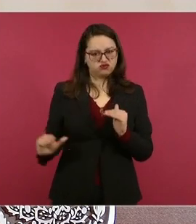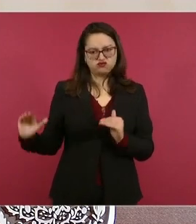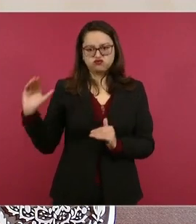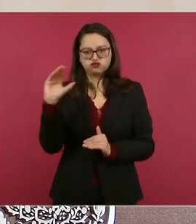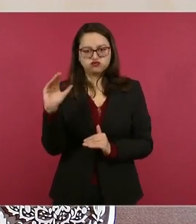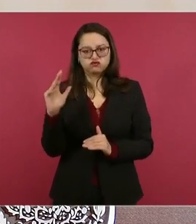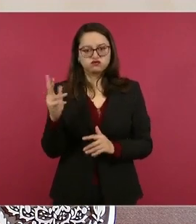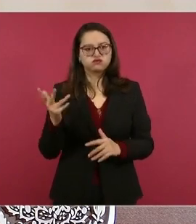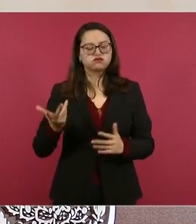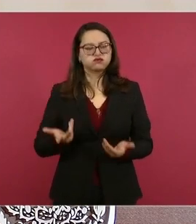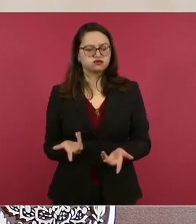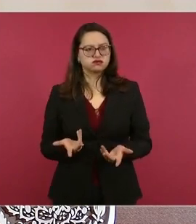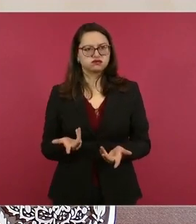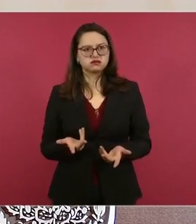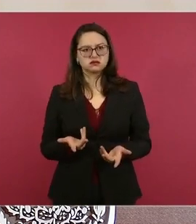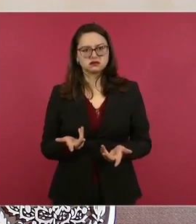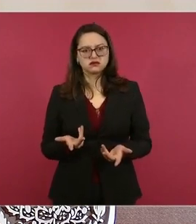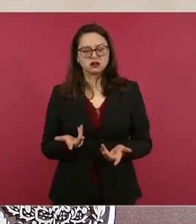que ya no era el tiempo en que